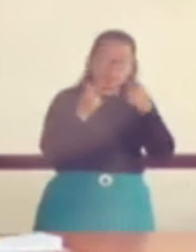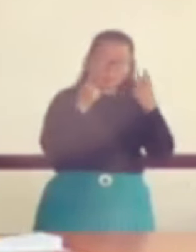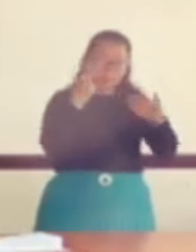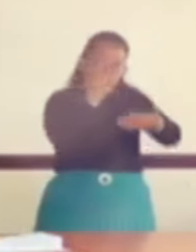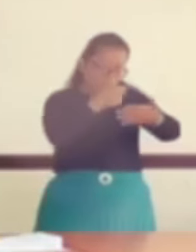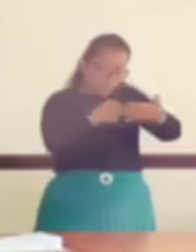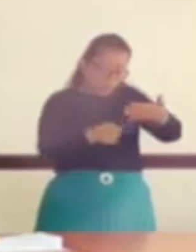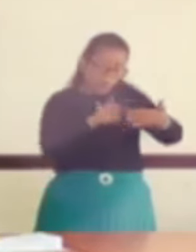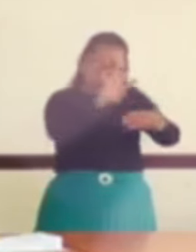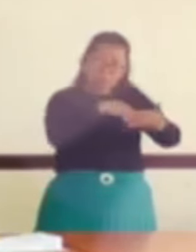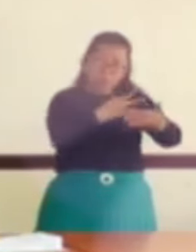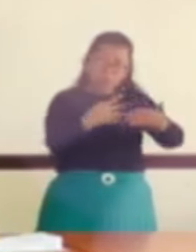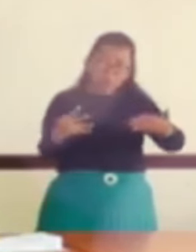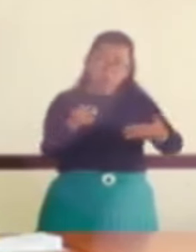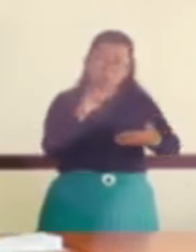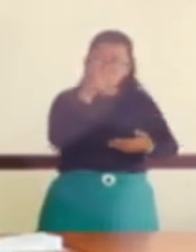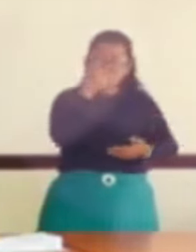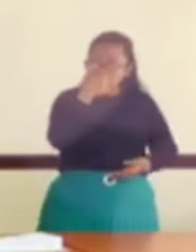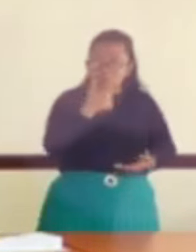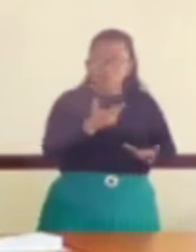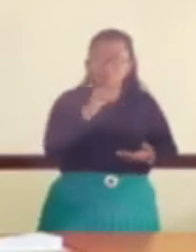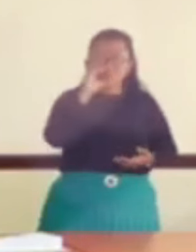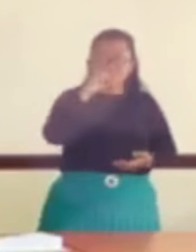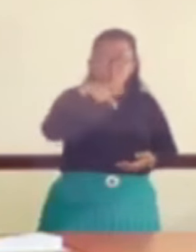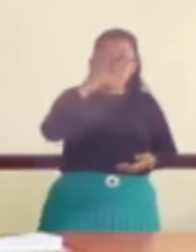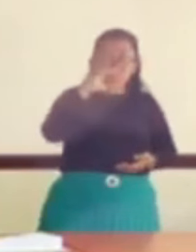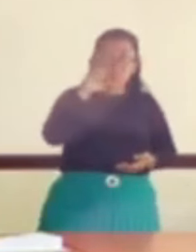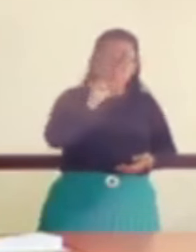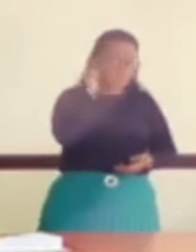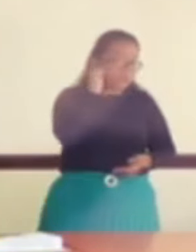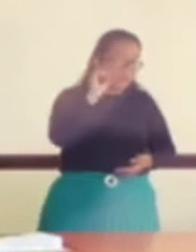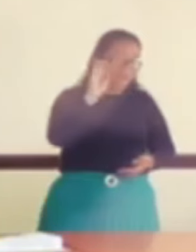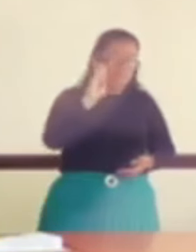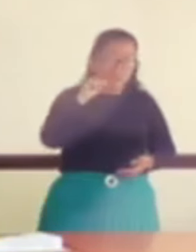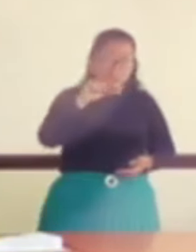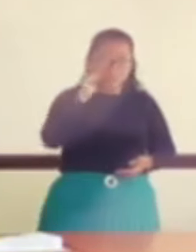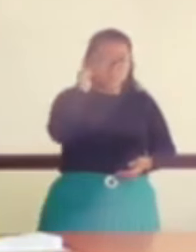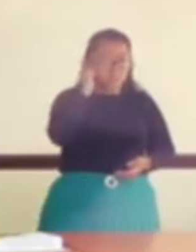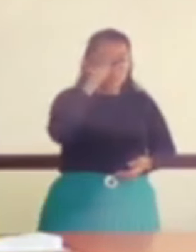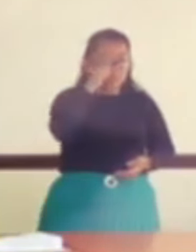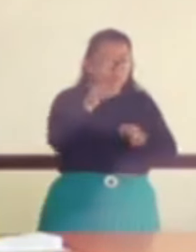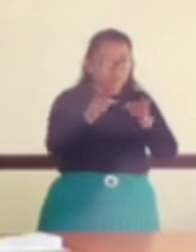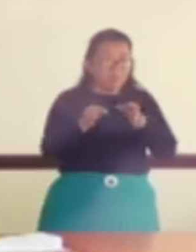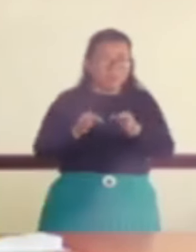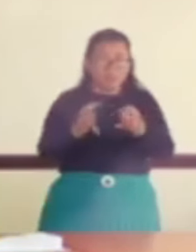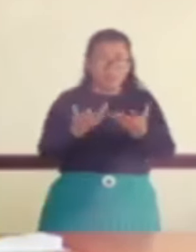la corrupción que está en nuestra página cnc.gov.gt, en donde se detalla cada una de ellas